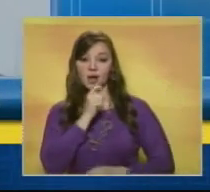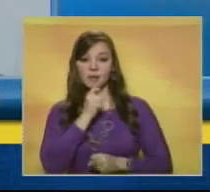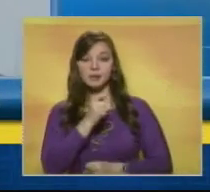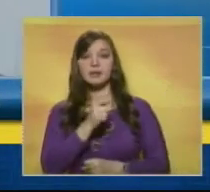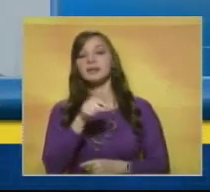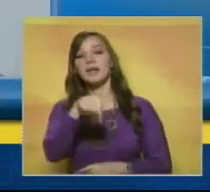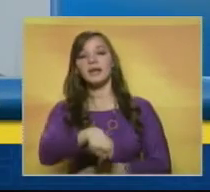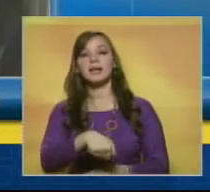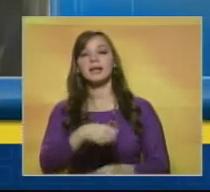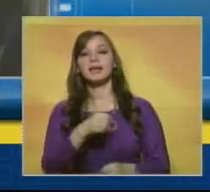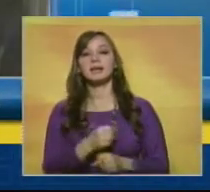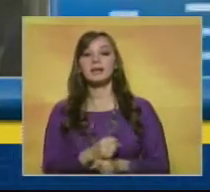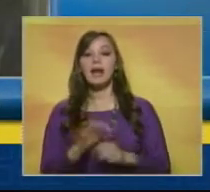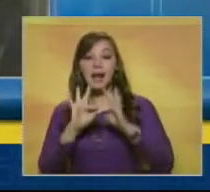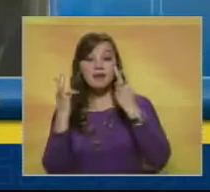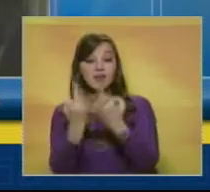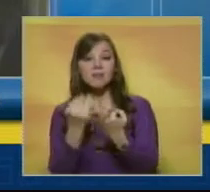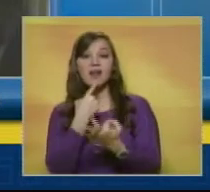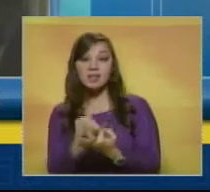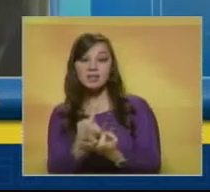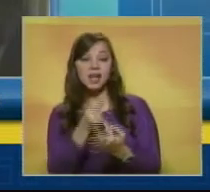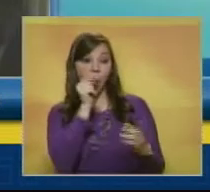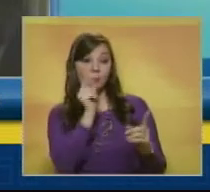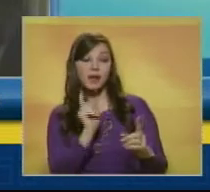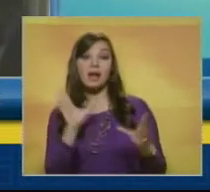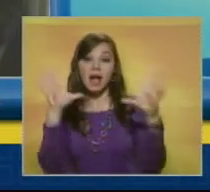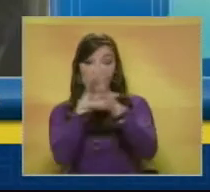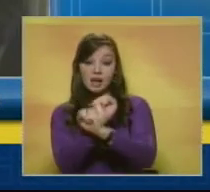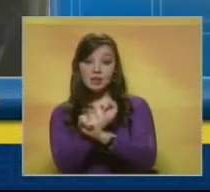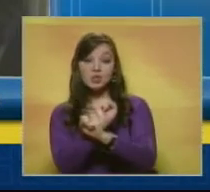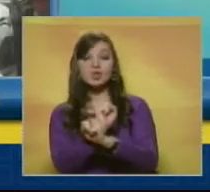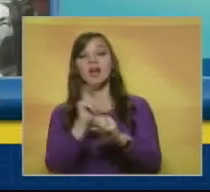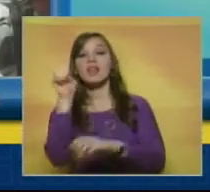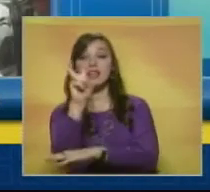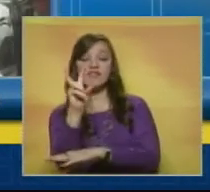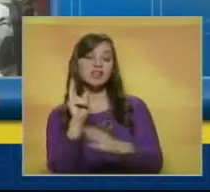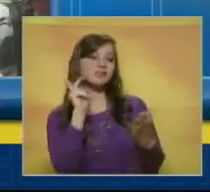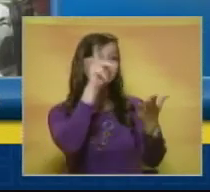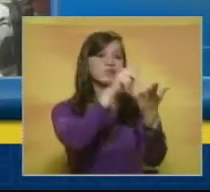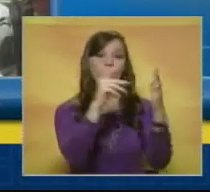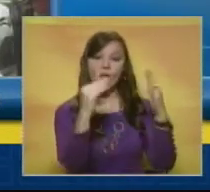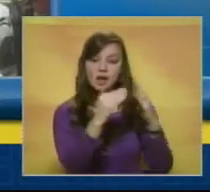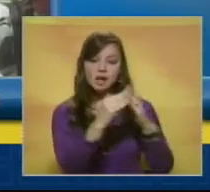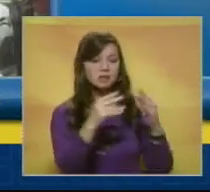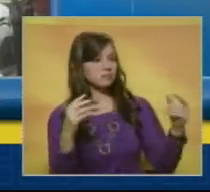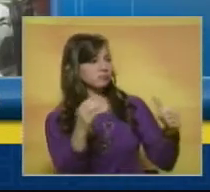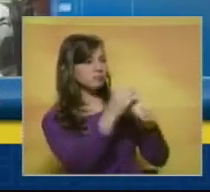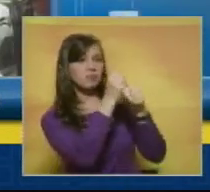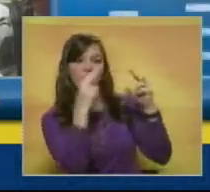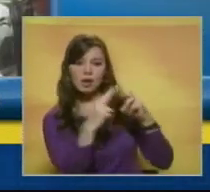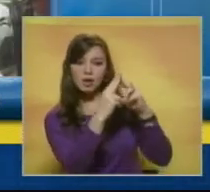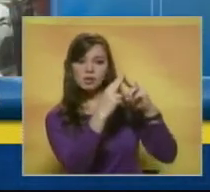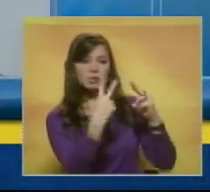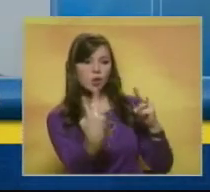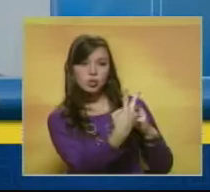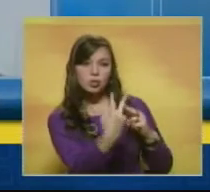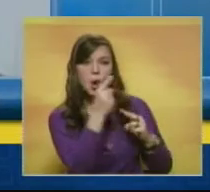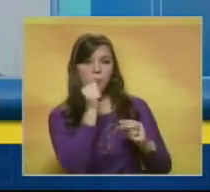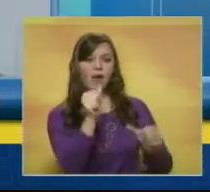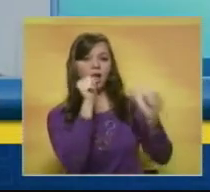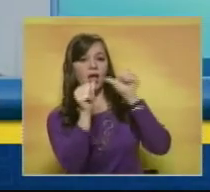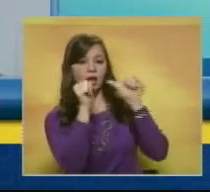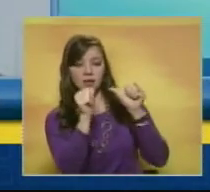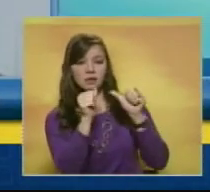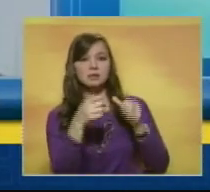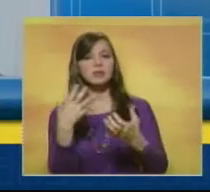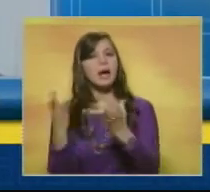Sus familiares contaron que el viernes por la noche llegó a su vivienda y encontró a 2 amigos de su suegra ingiriendo alcohol. Wanda intentó sacar a los hombres de